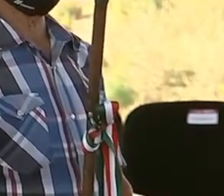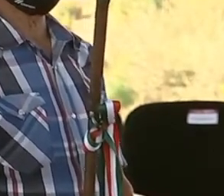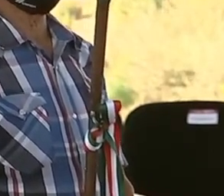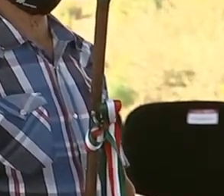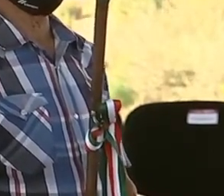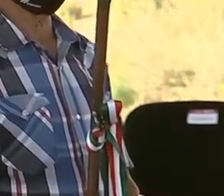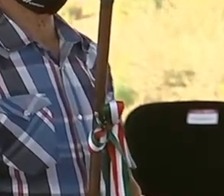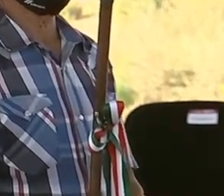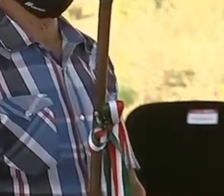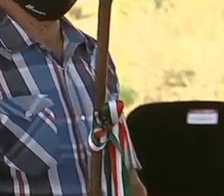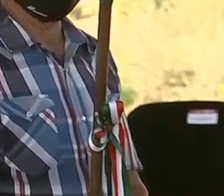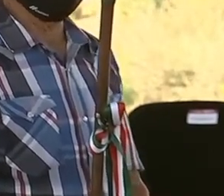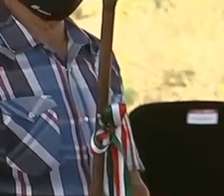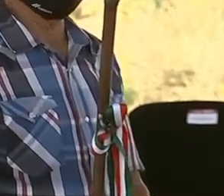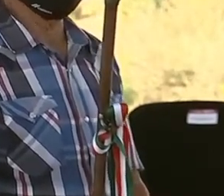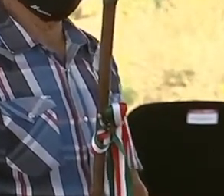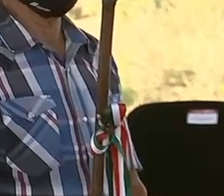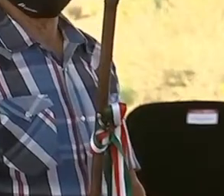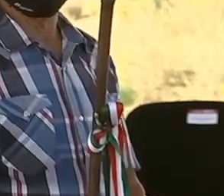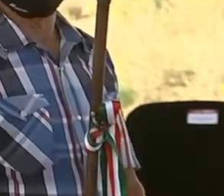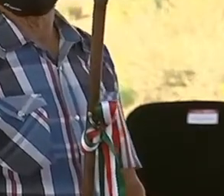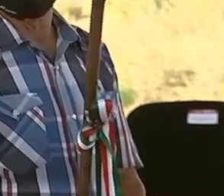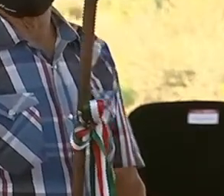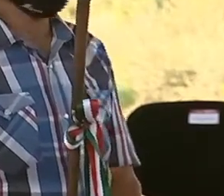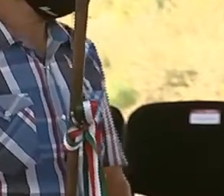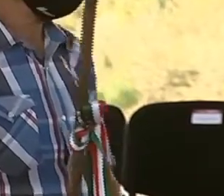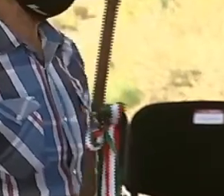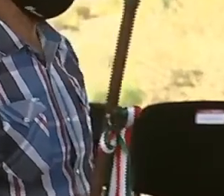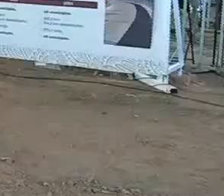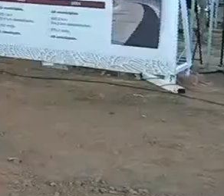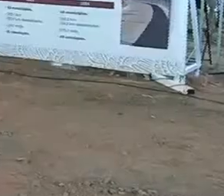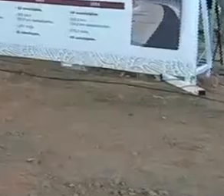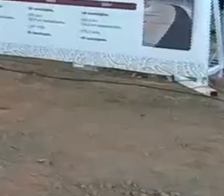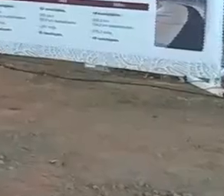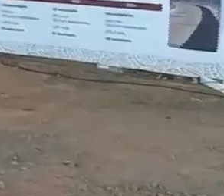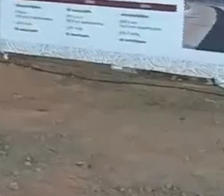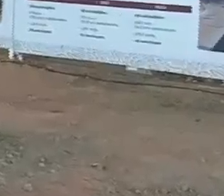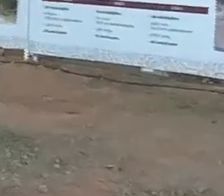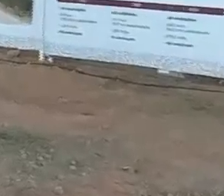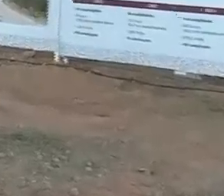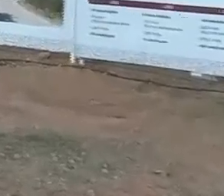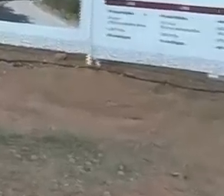está construyendo. Es cuanto, señor presidente. Gracias.